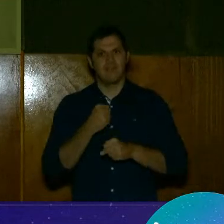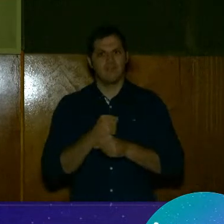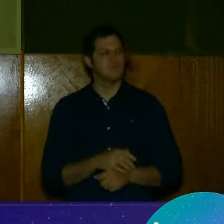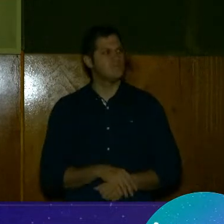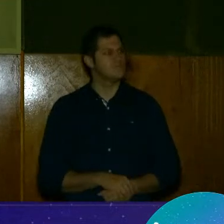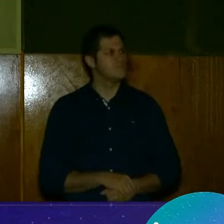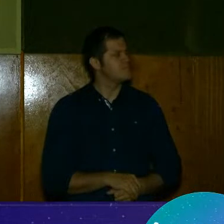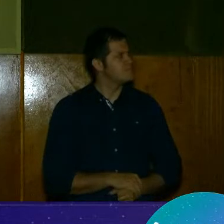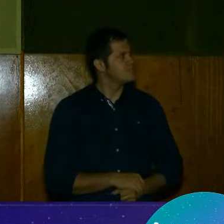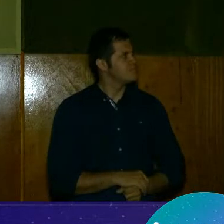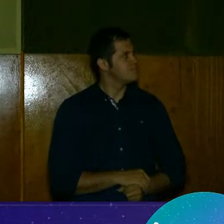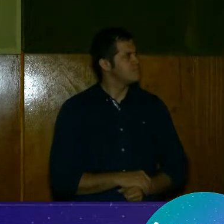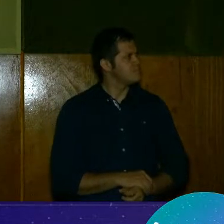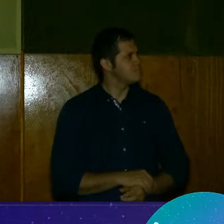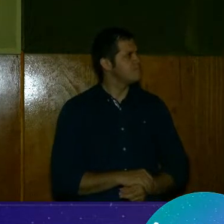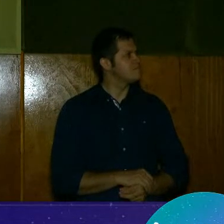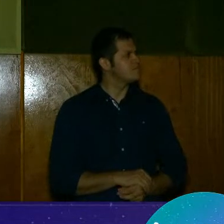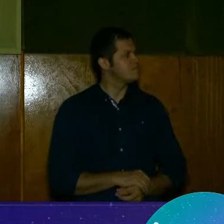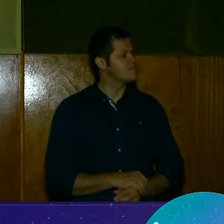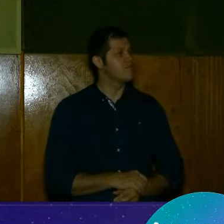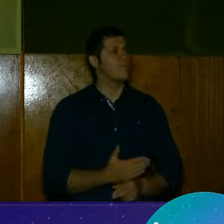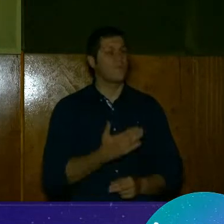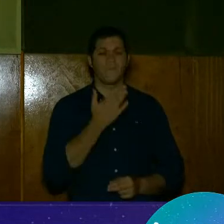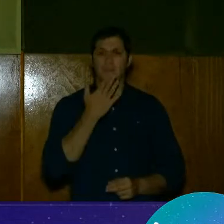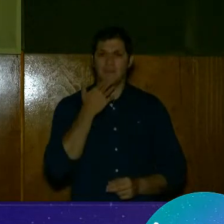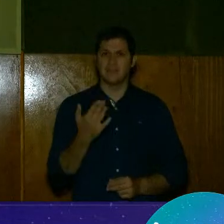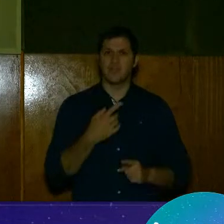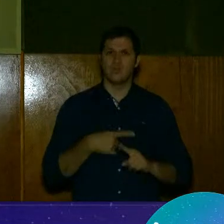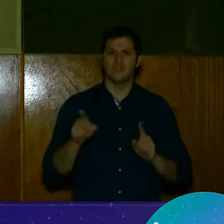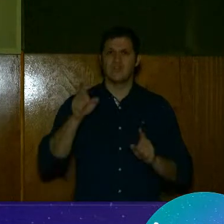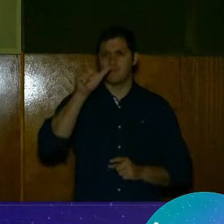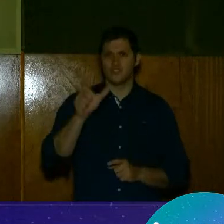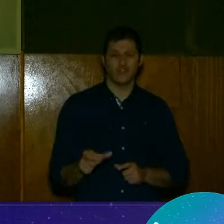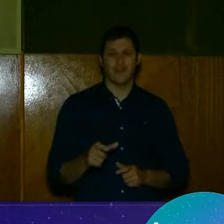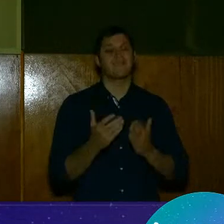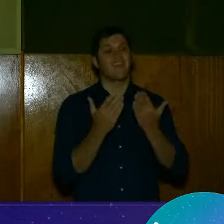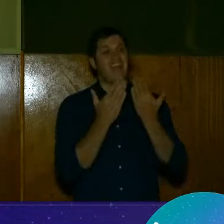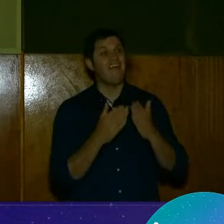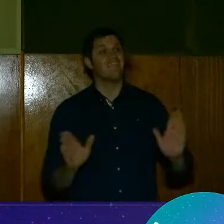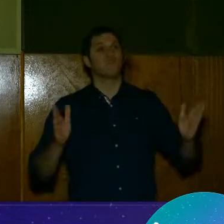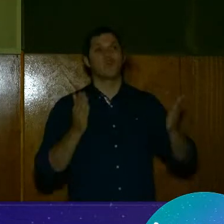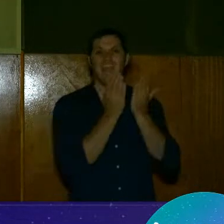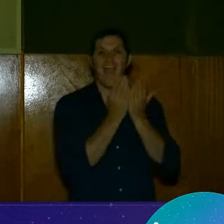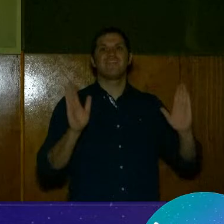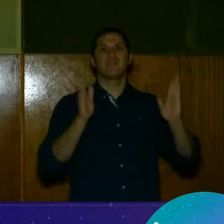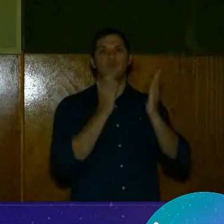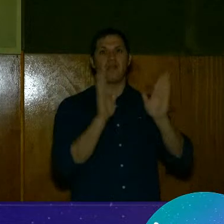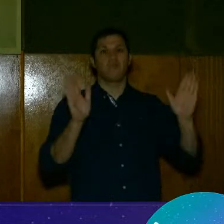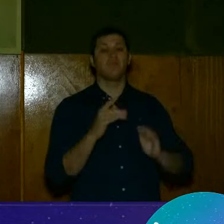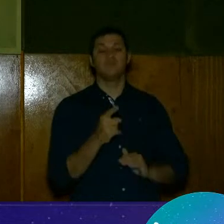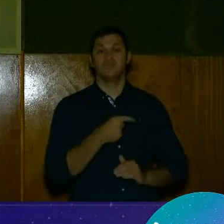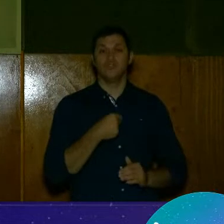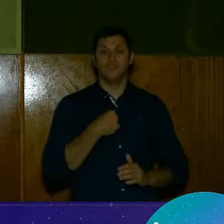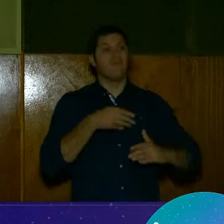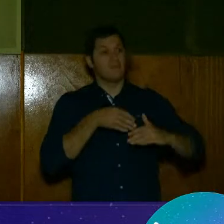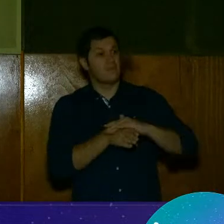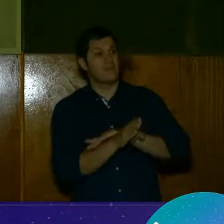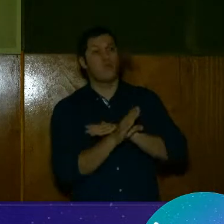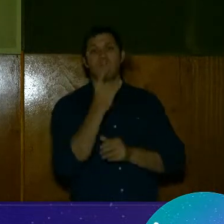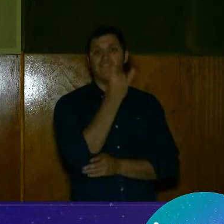en el sector público también es una persona que no sólo se dedicaba al laboratorio tiene otras facetas también